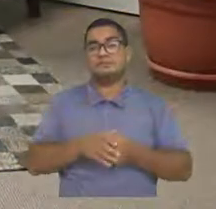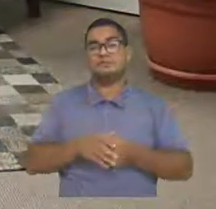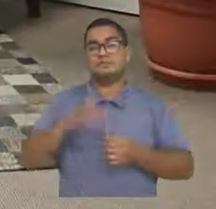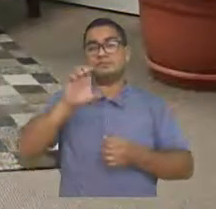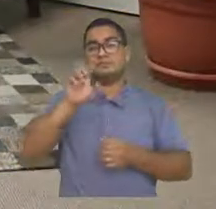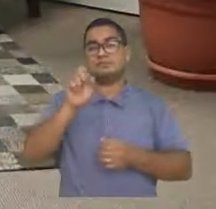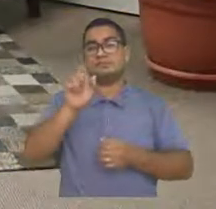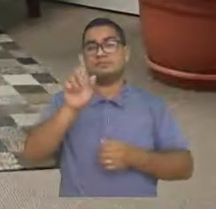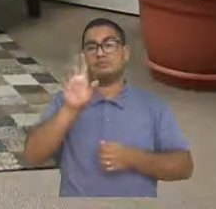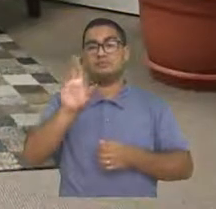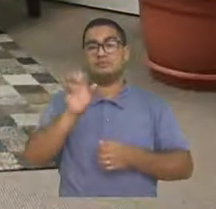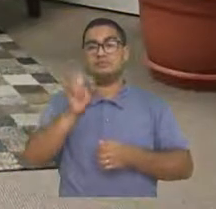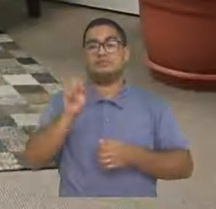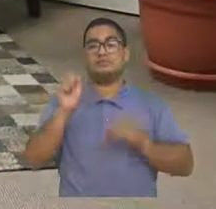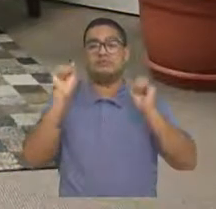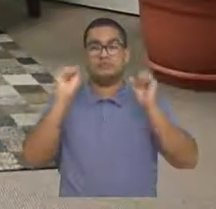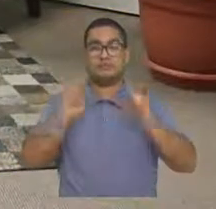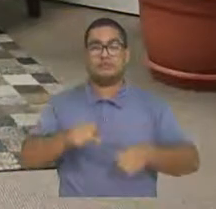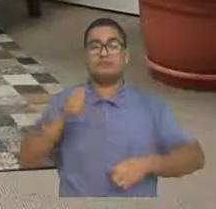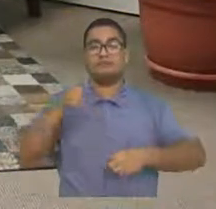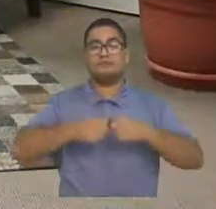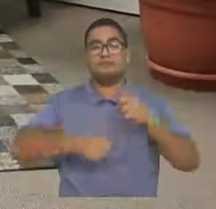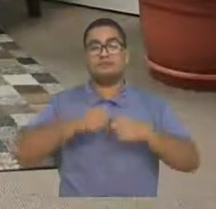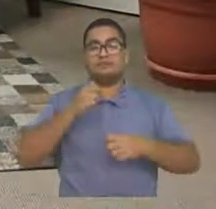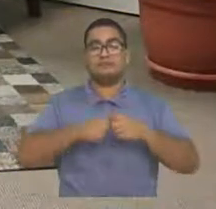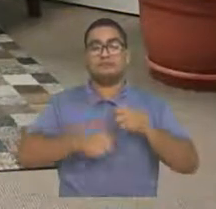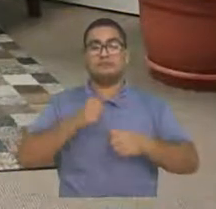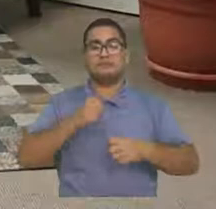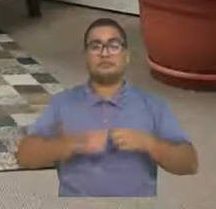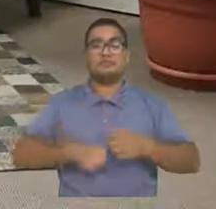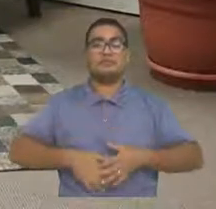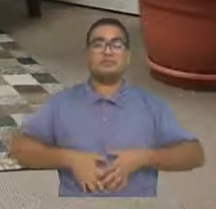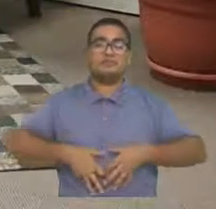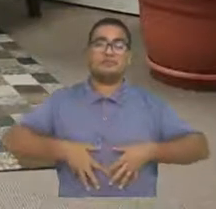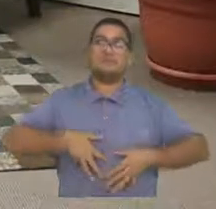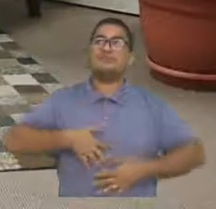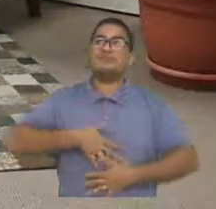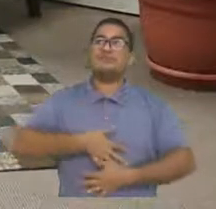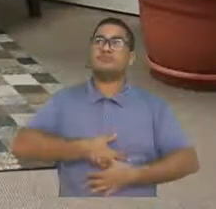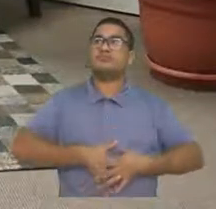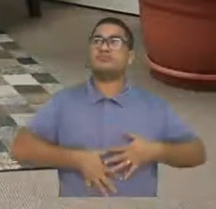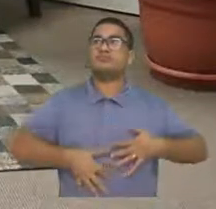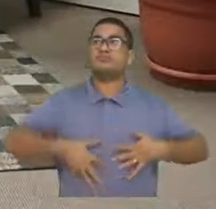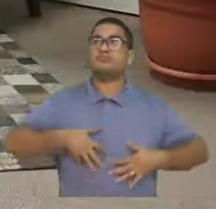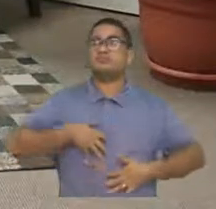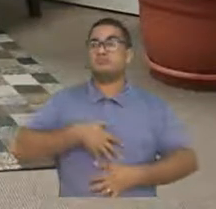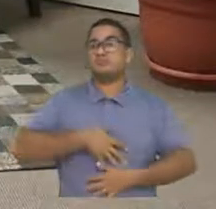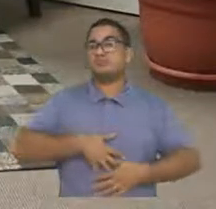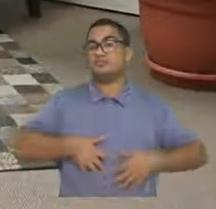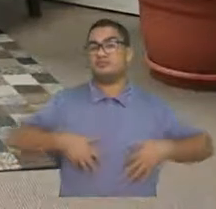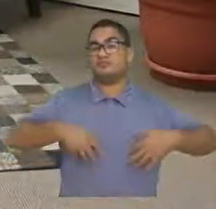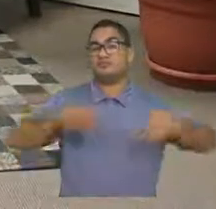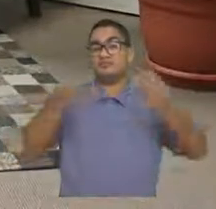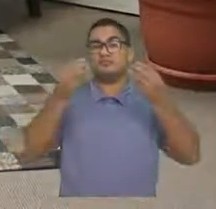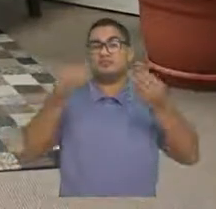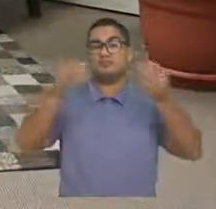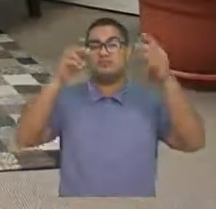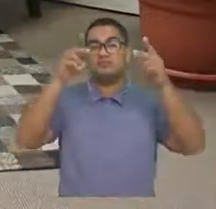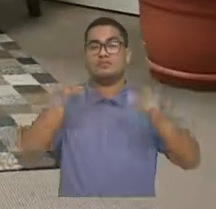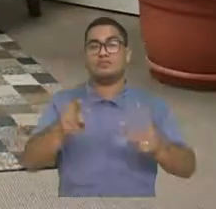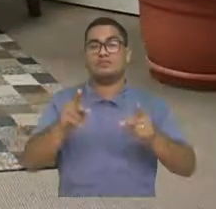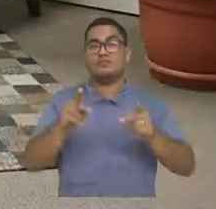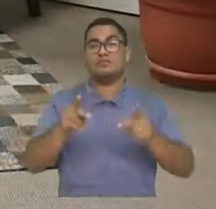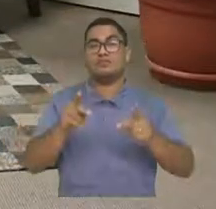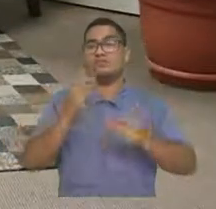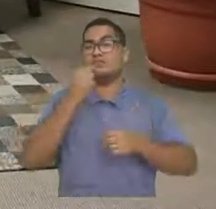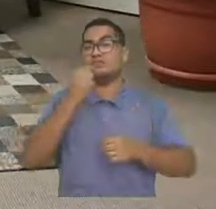puede llevar a las afectaciones del... Las afectaciones gastrointestinales. Mucha gente que dice que tiene gastritis está ligada